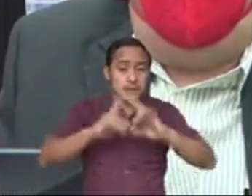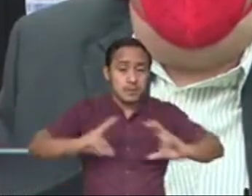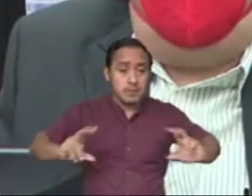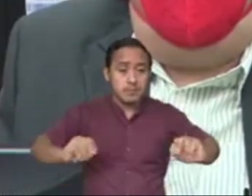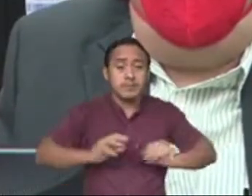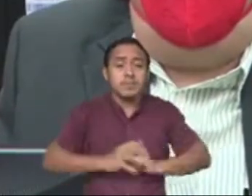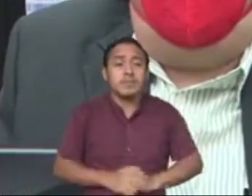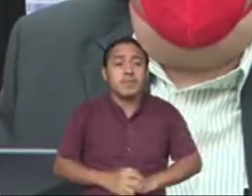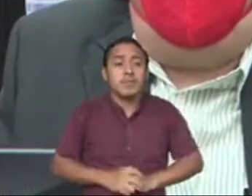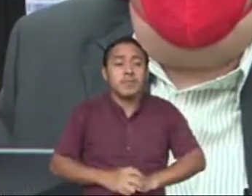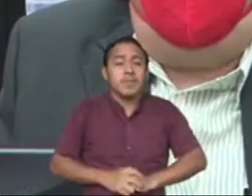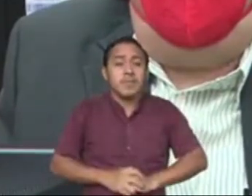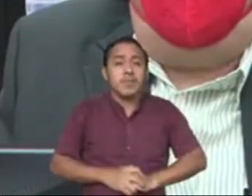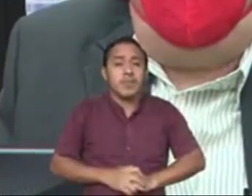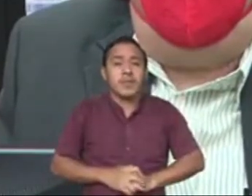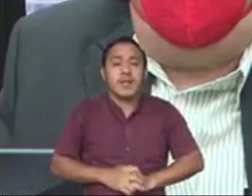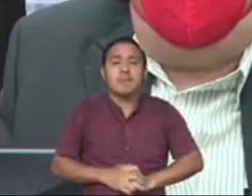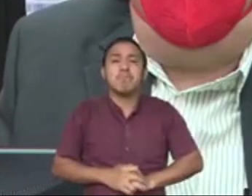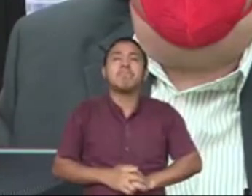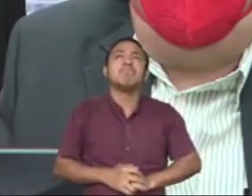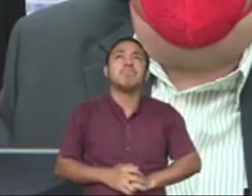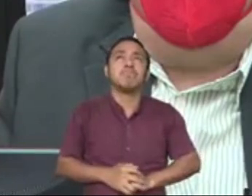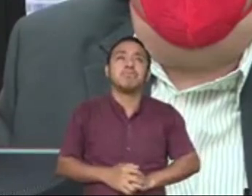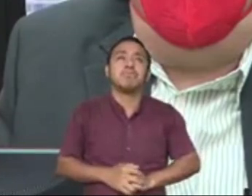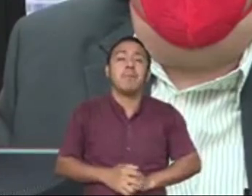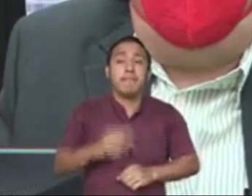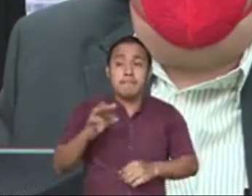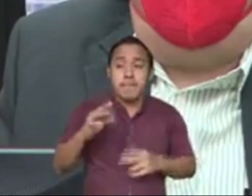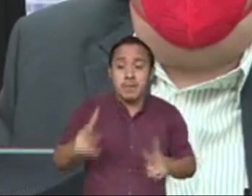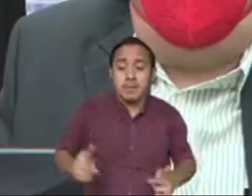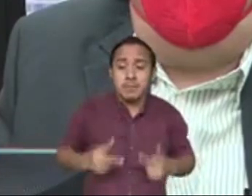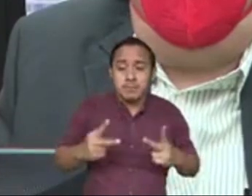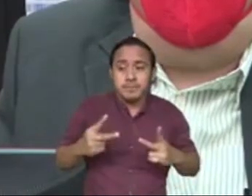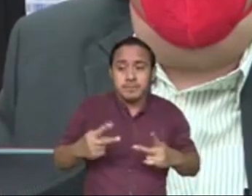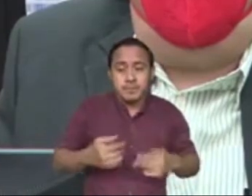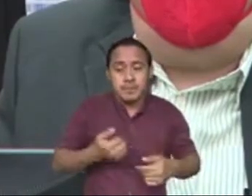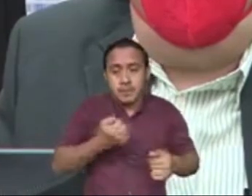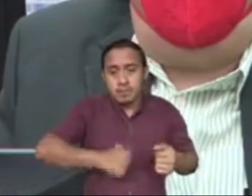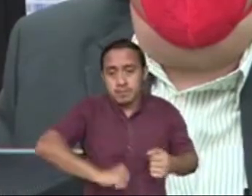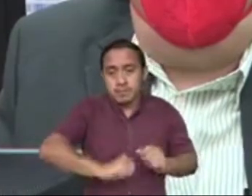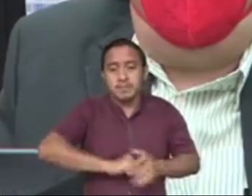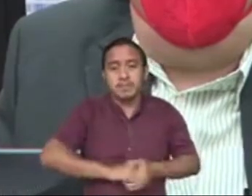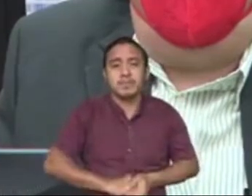nicaragüenses, la que da vida a los hijos.